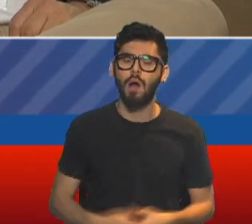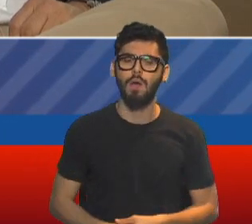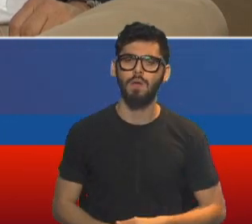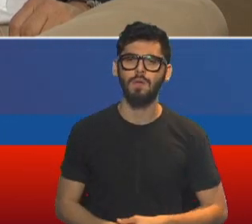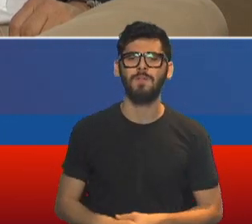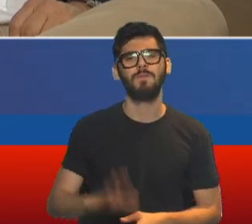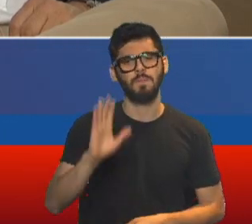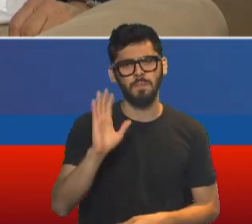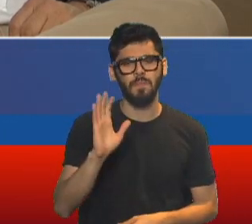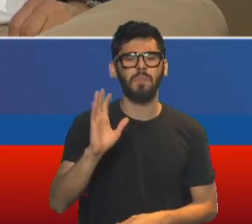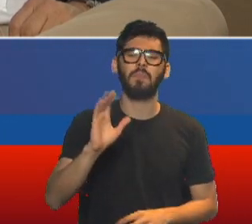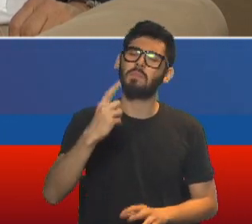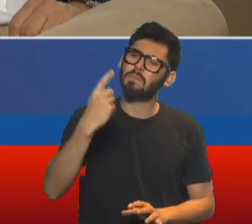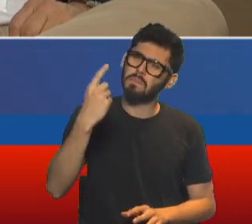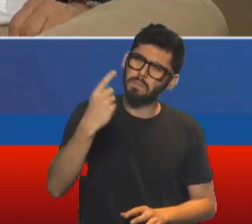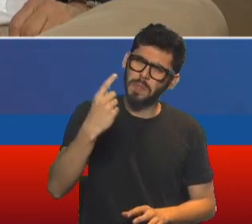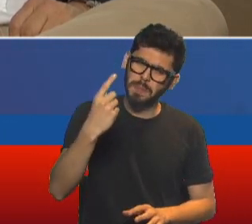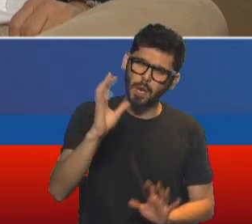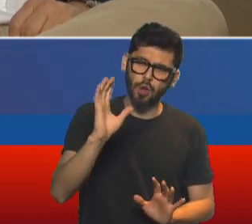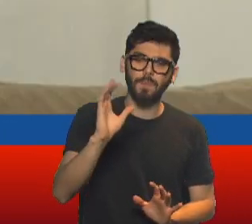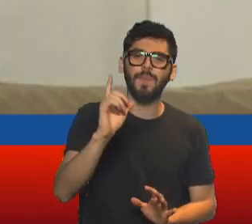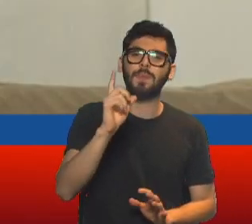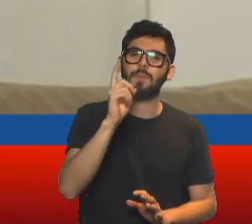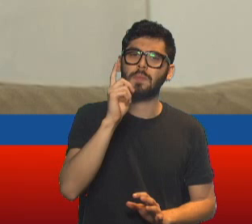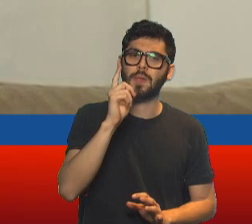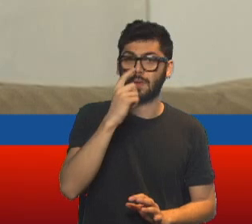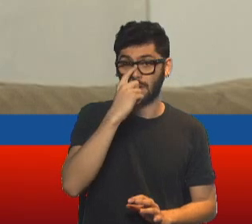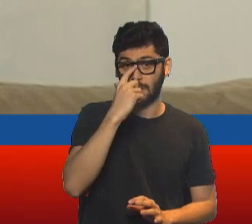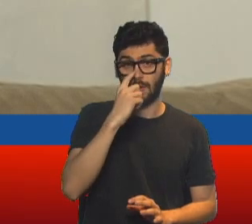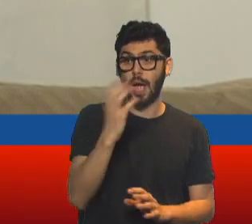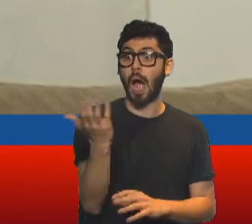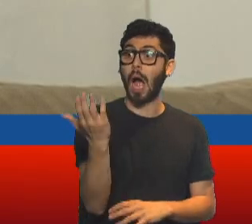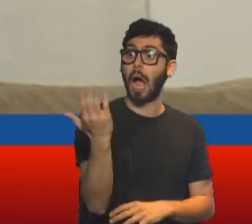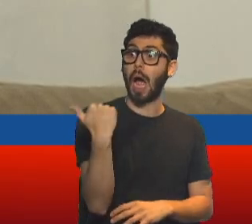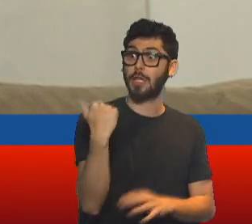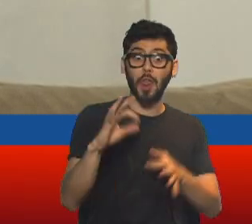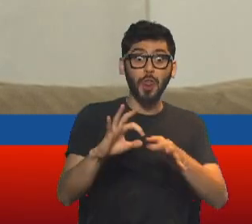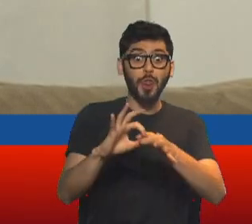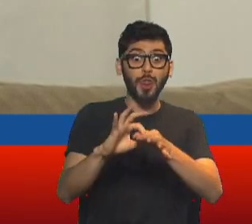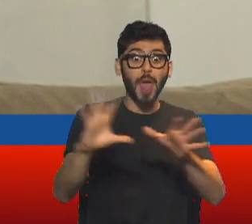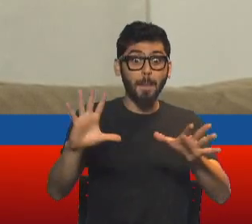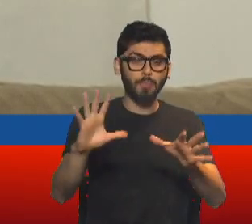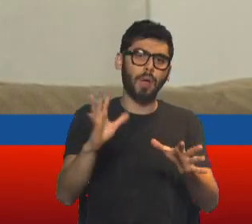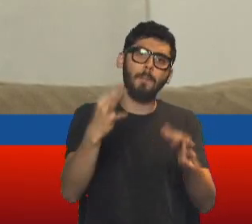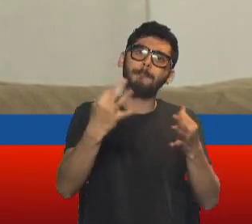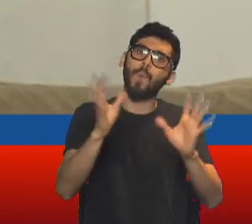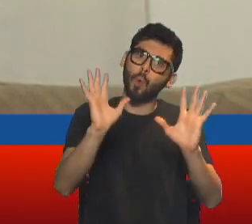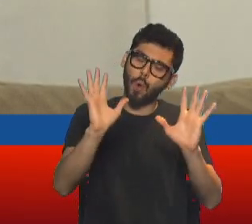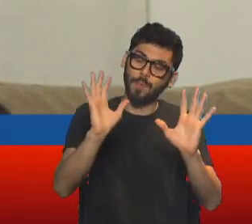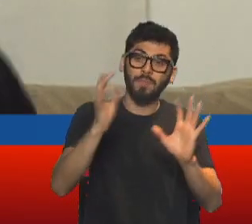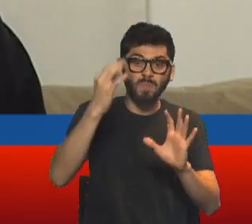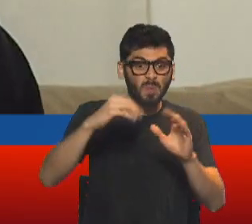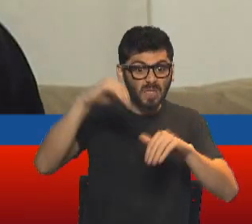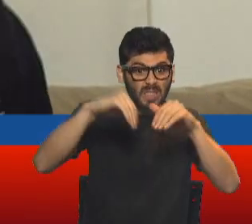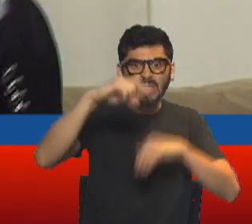En primera instancia, me parece que hay que reivindicar el acto democrático de ayer. Votó casi el 70%, una cifra